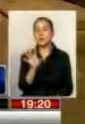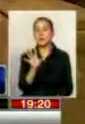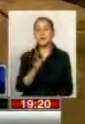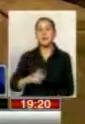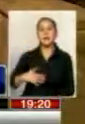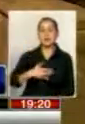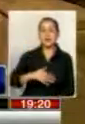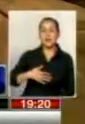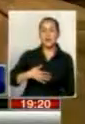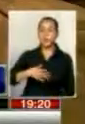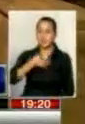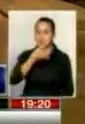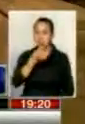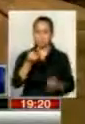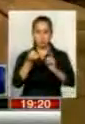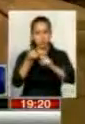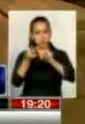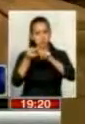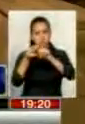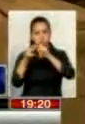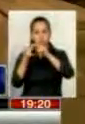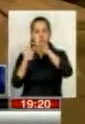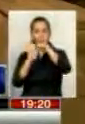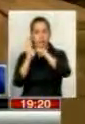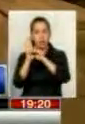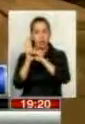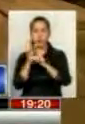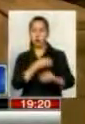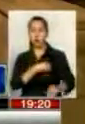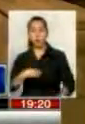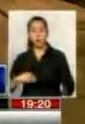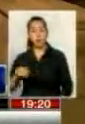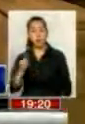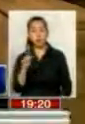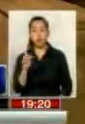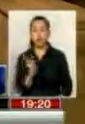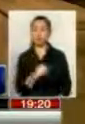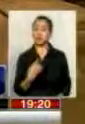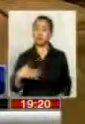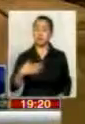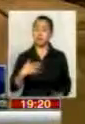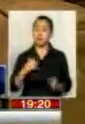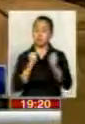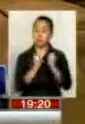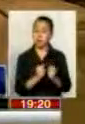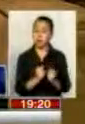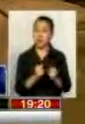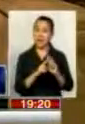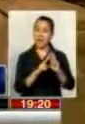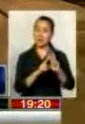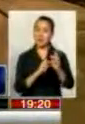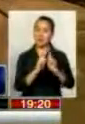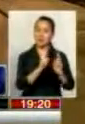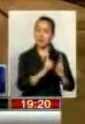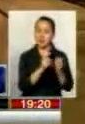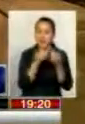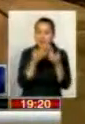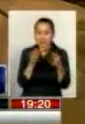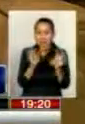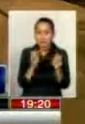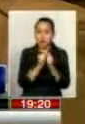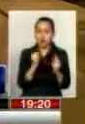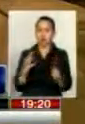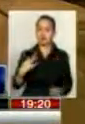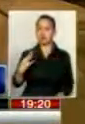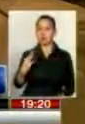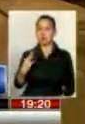solo establecer, digamos, eso porque está en el programa de gobierno, sino que por sobre todo poder registrar un debate amplio con la ciudadanía.